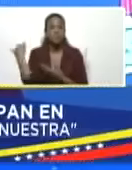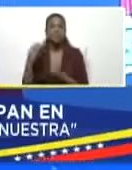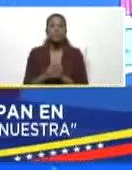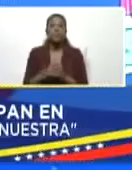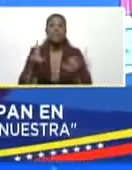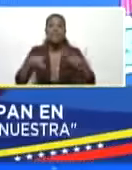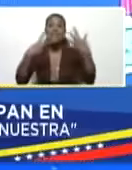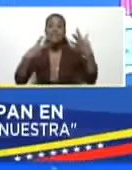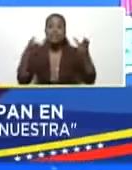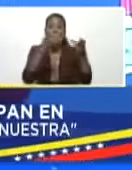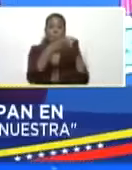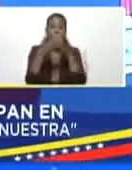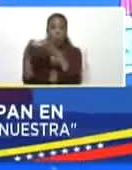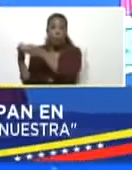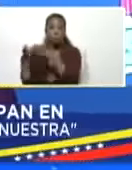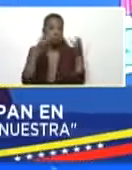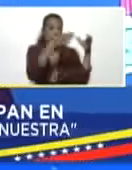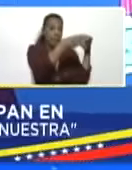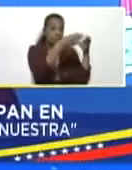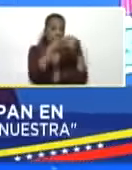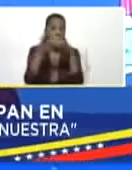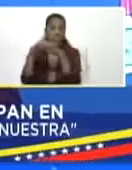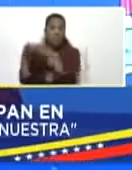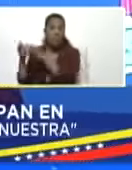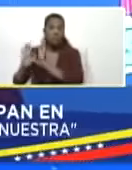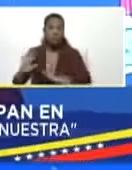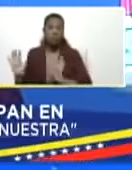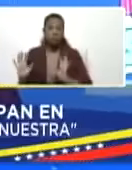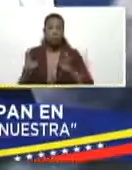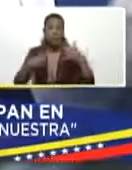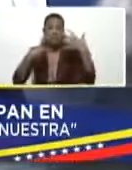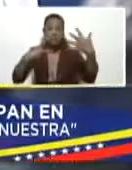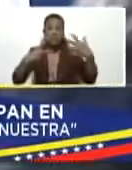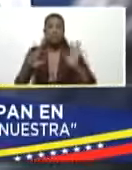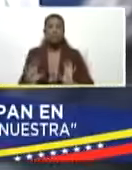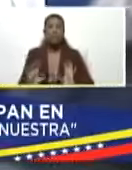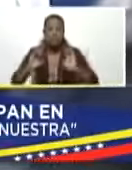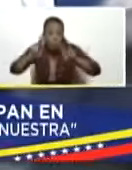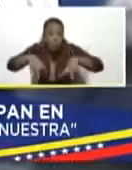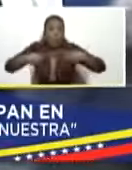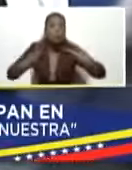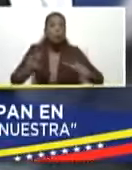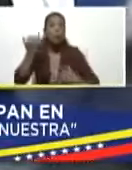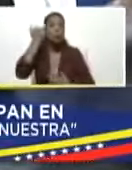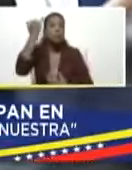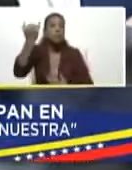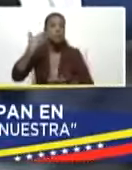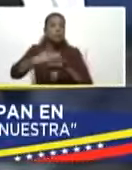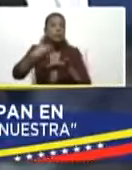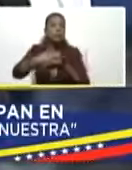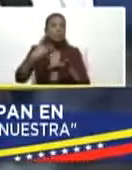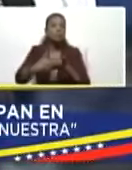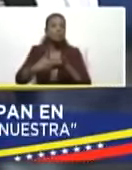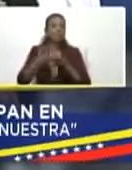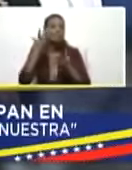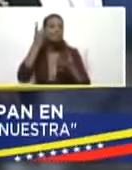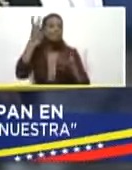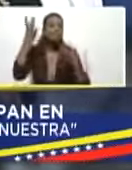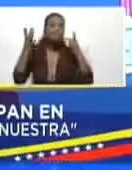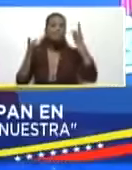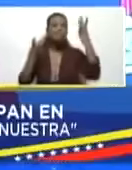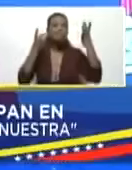Siete equipos. Y yo me he empeñado mucho en el tema porque debemos innovar. Debemos